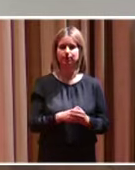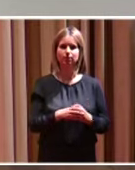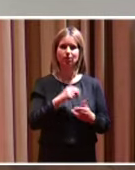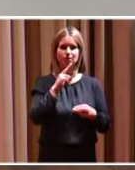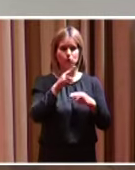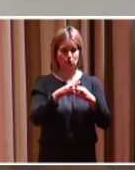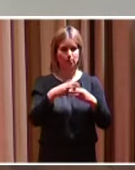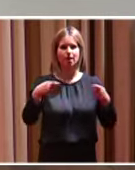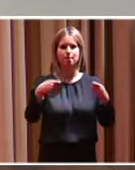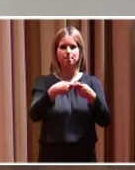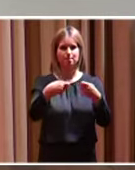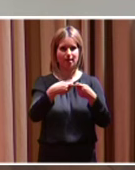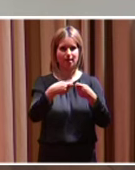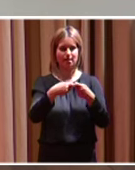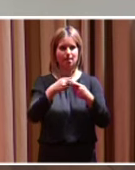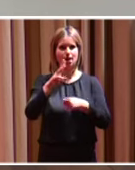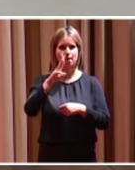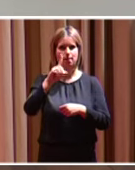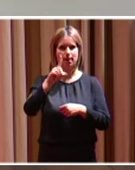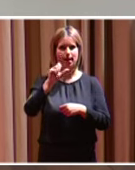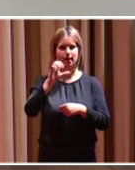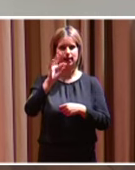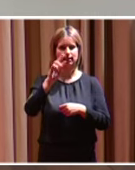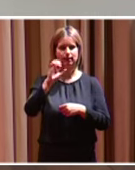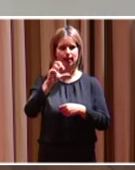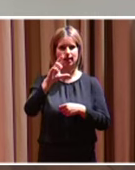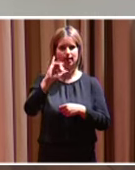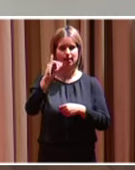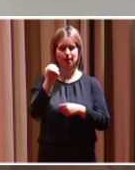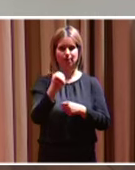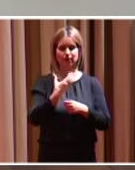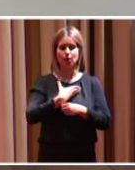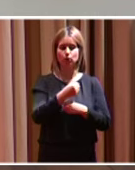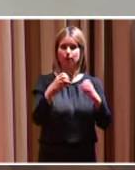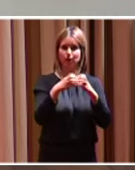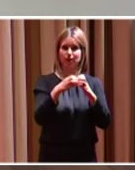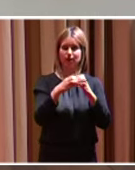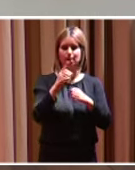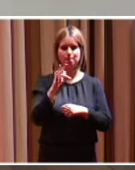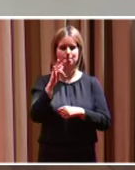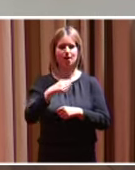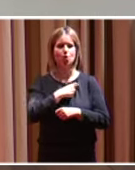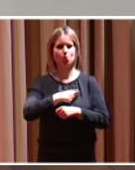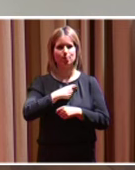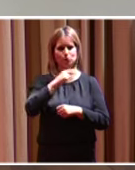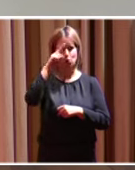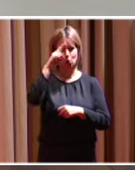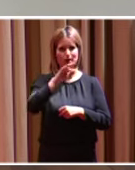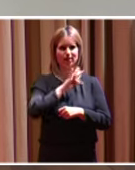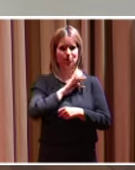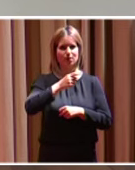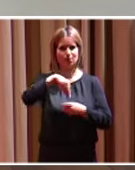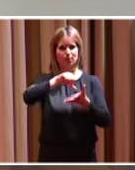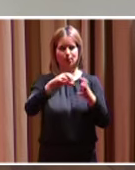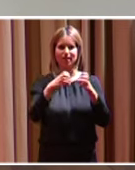En nombre de la Peña La Platería, agradecemos al Ayuntamiento y a la Comisión de Honores y Distinciones